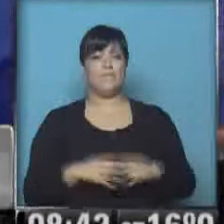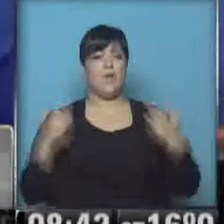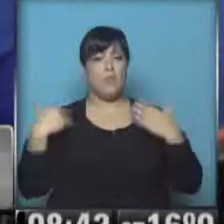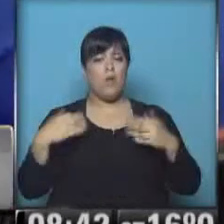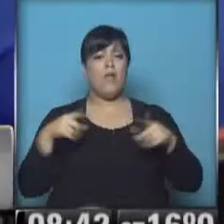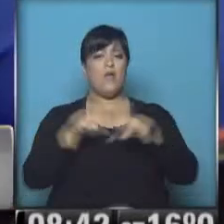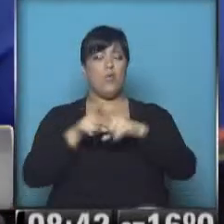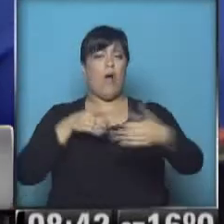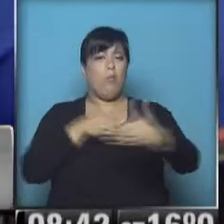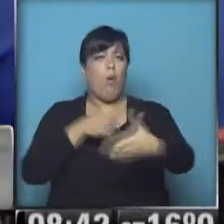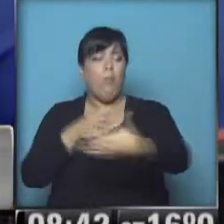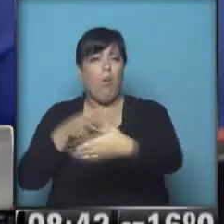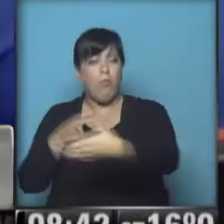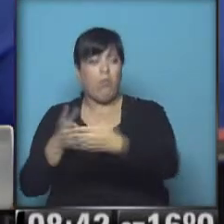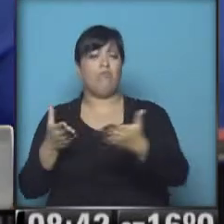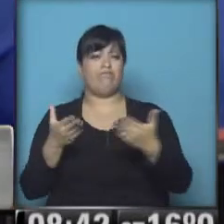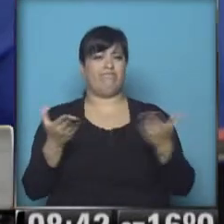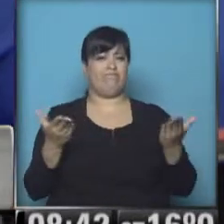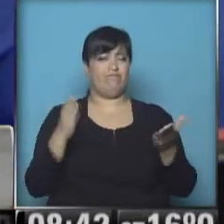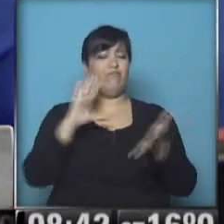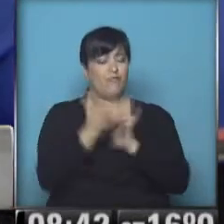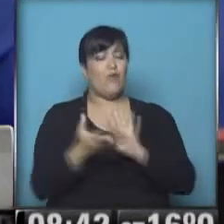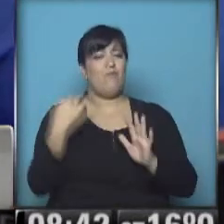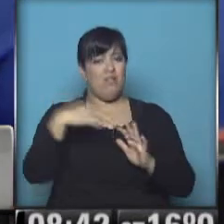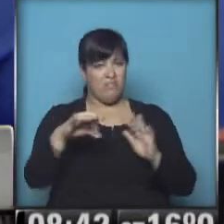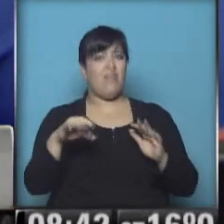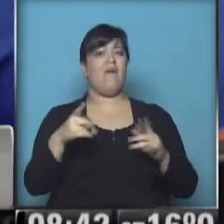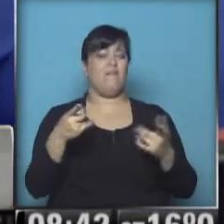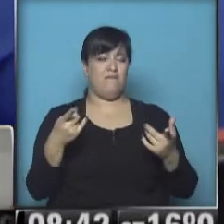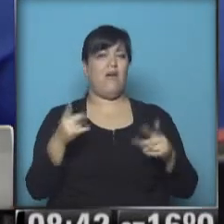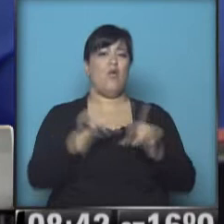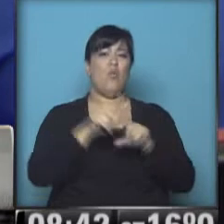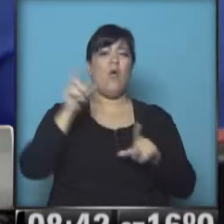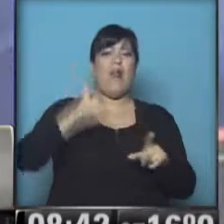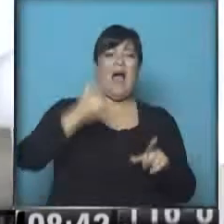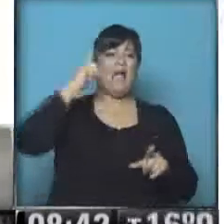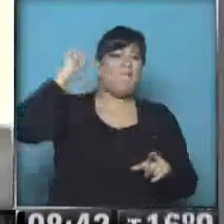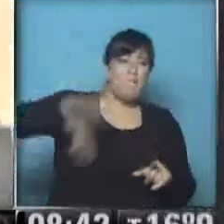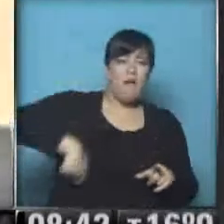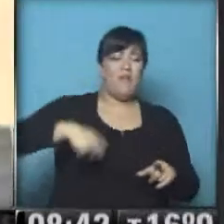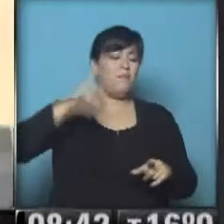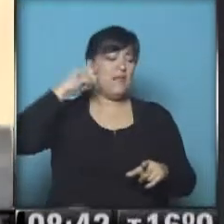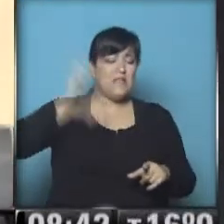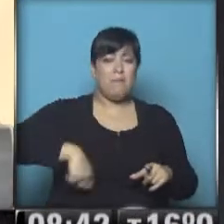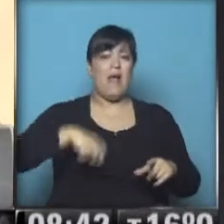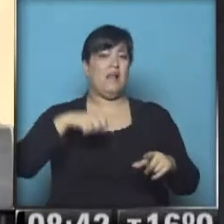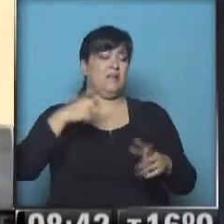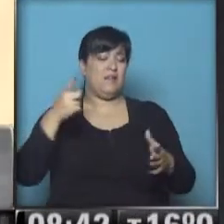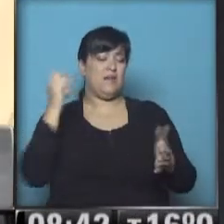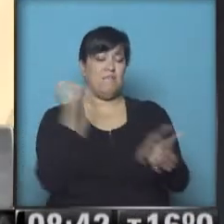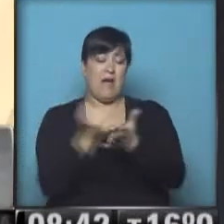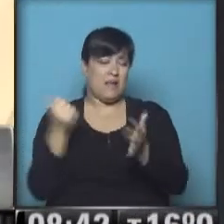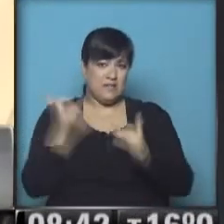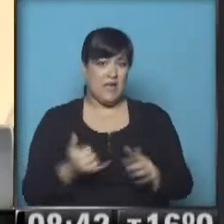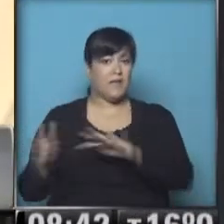las barreras actitudinales que son las que mantienen los prejuicios y los preconceptos. Destacar que